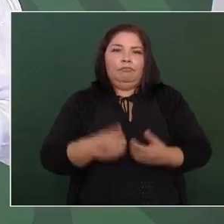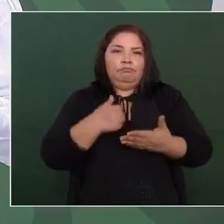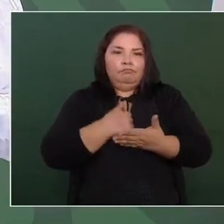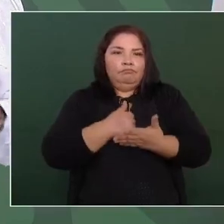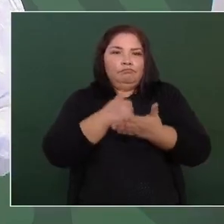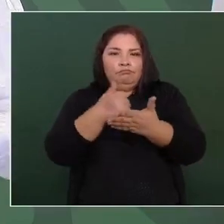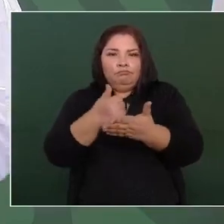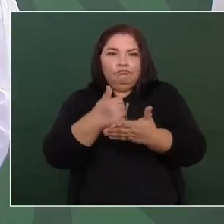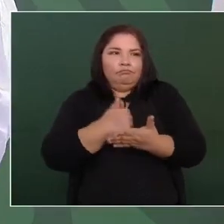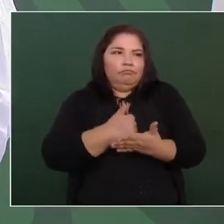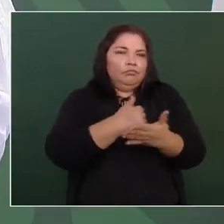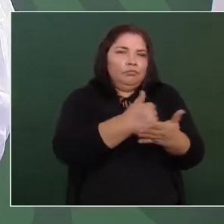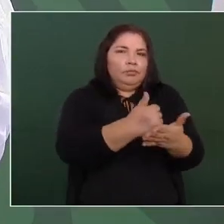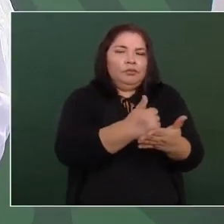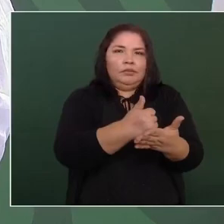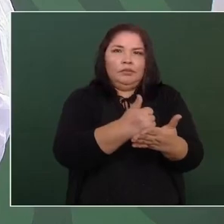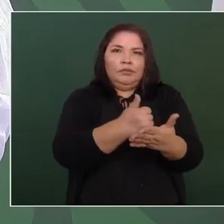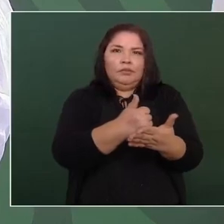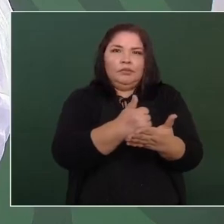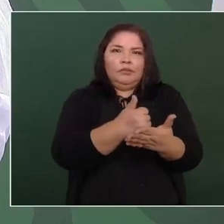ayudando